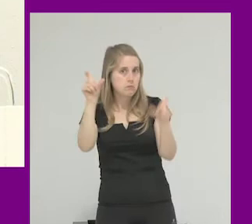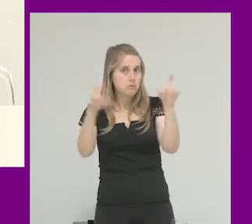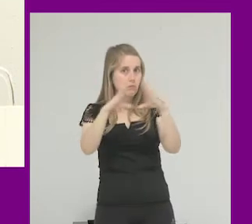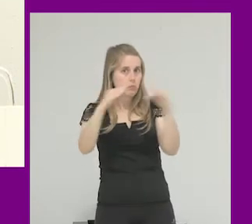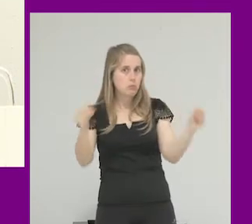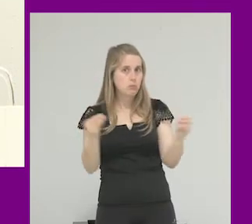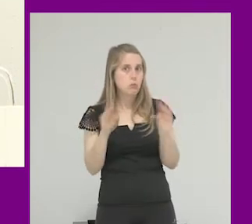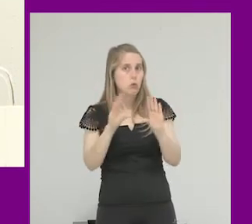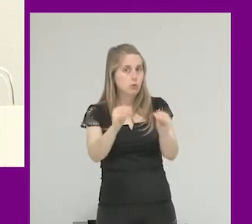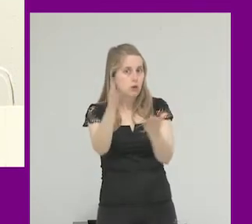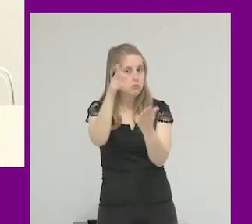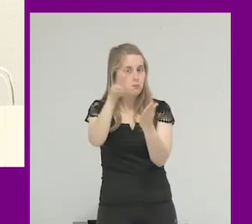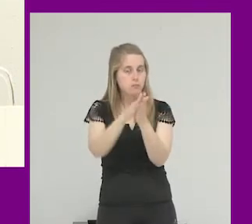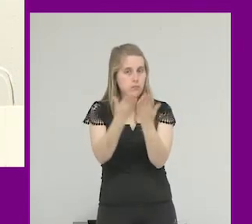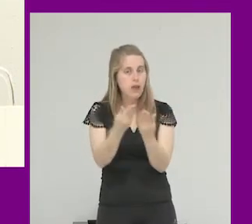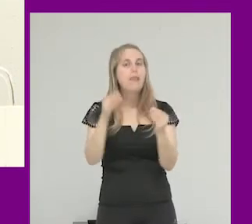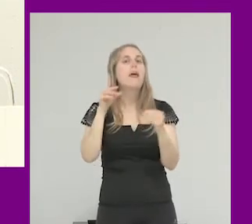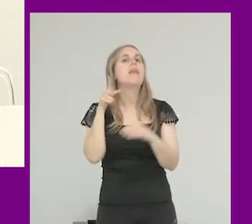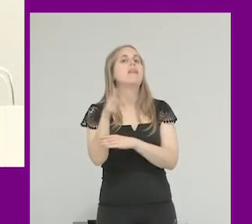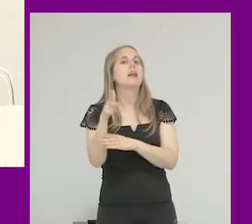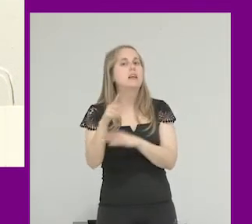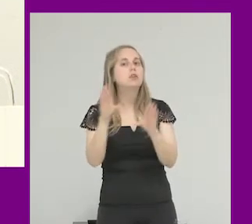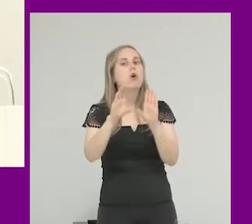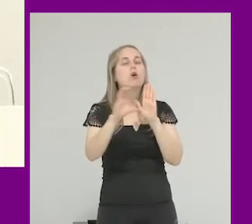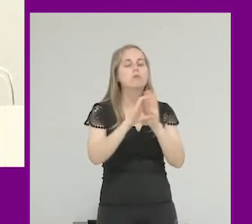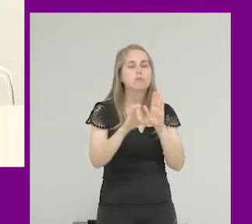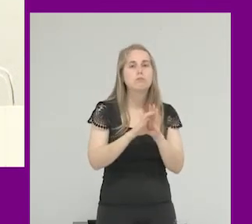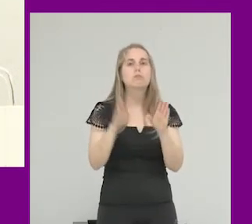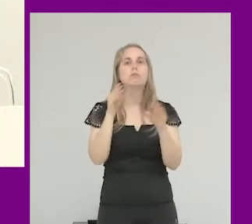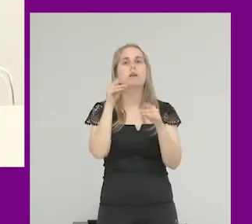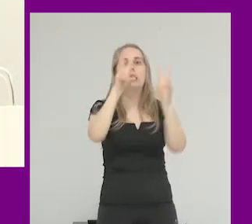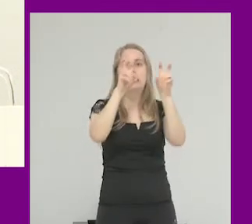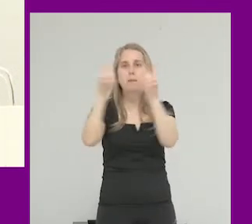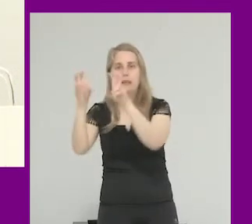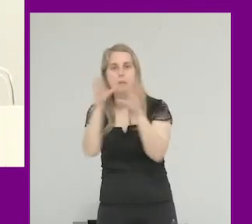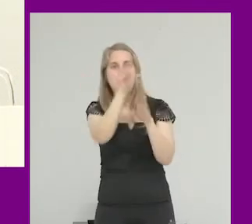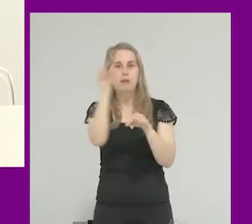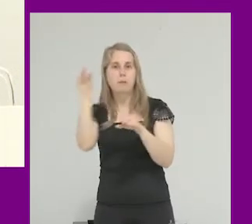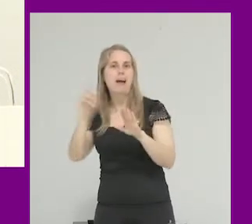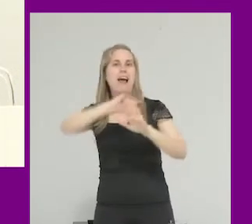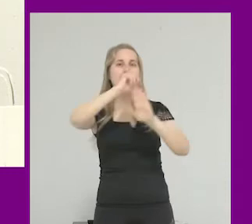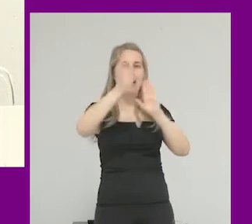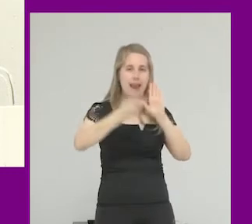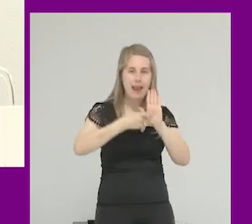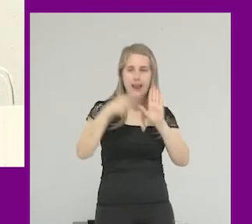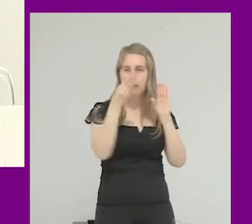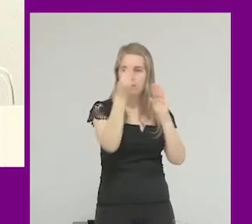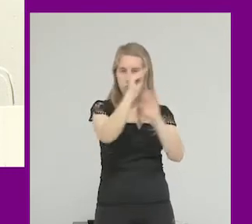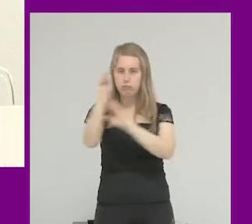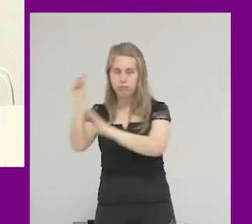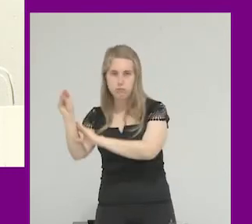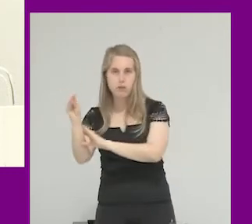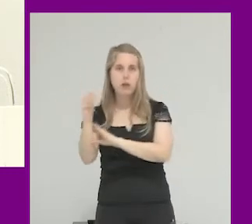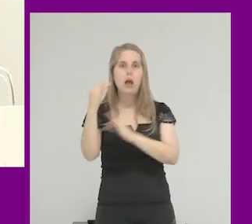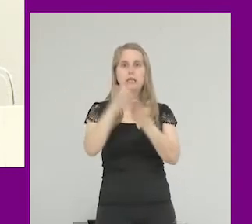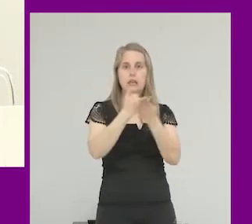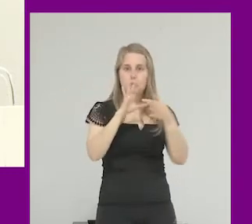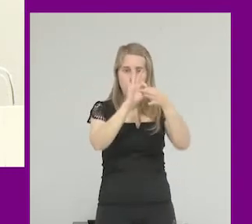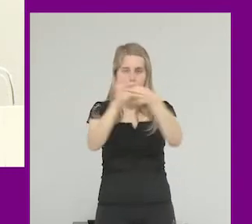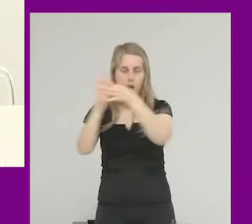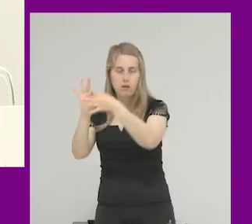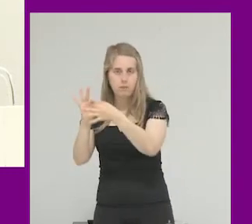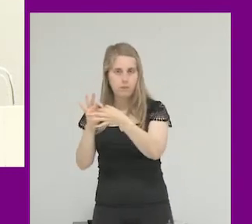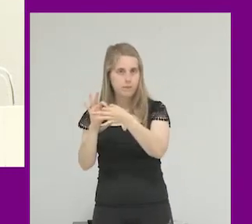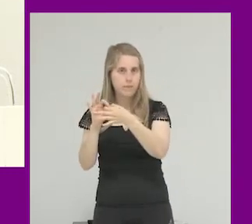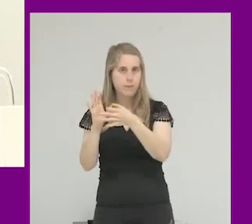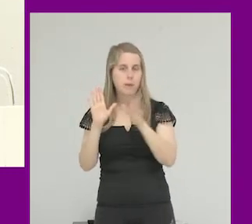universidades de derecho constitucional con el temario que la legislación dice que se debe dar en esa asignatura, pero